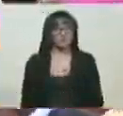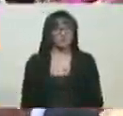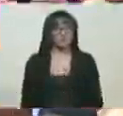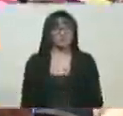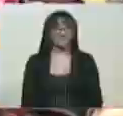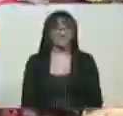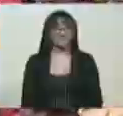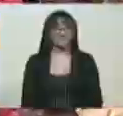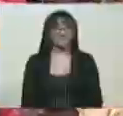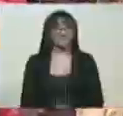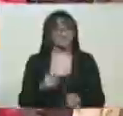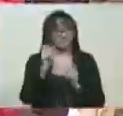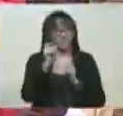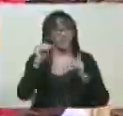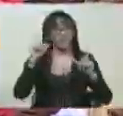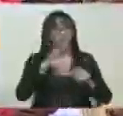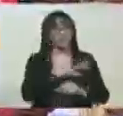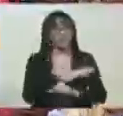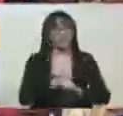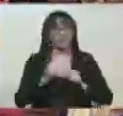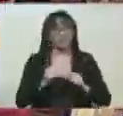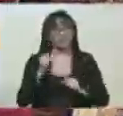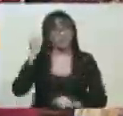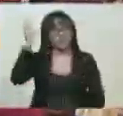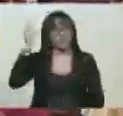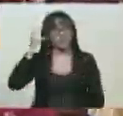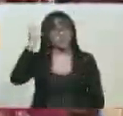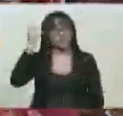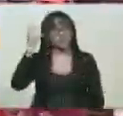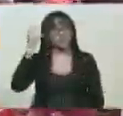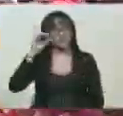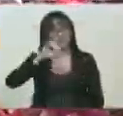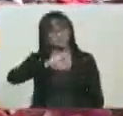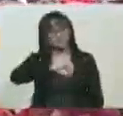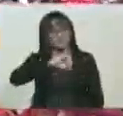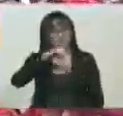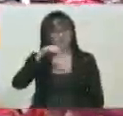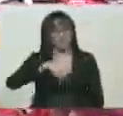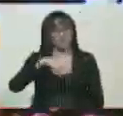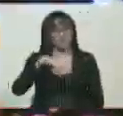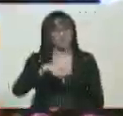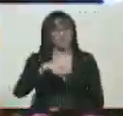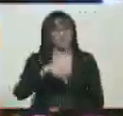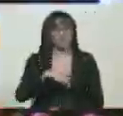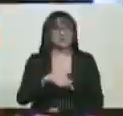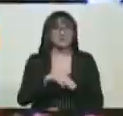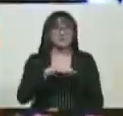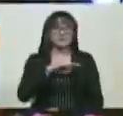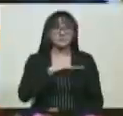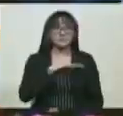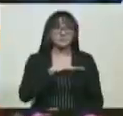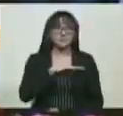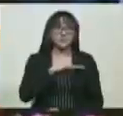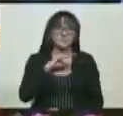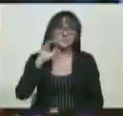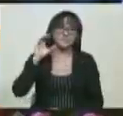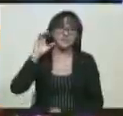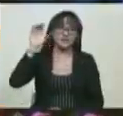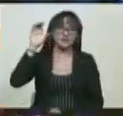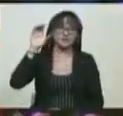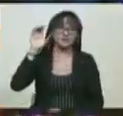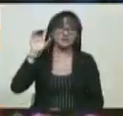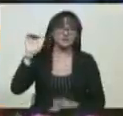Hay un despertar poderoso de la conciencia nacionalista, de la conciencia patriótica